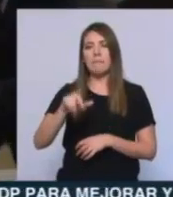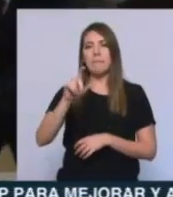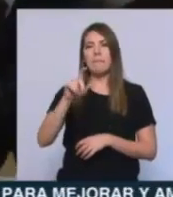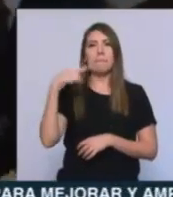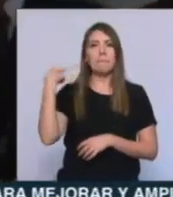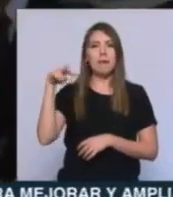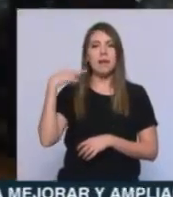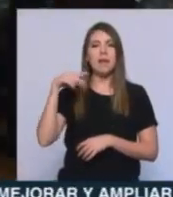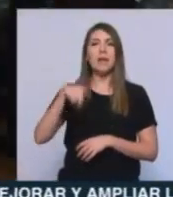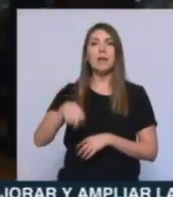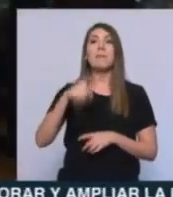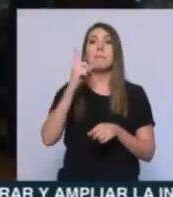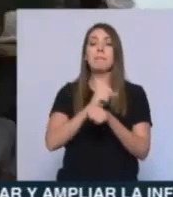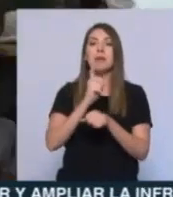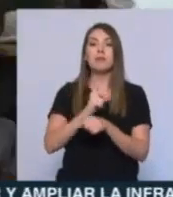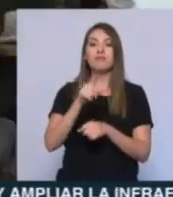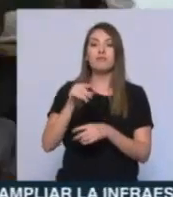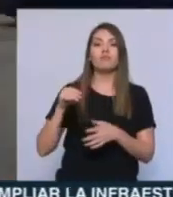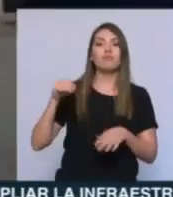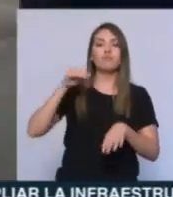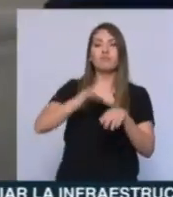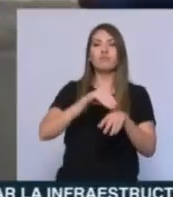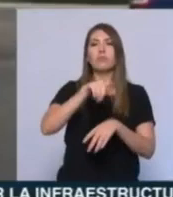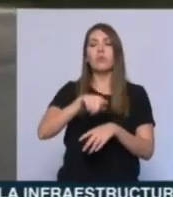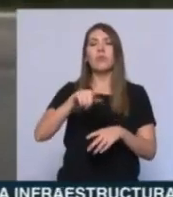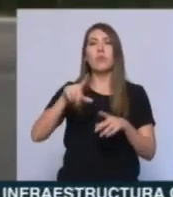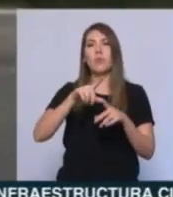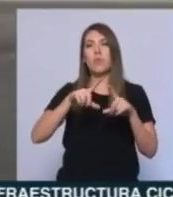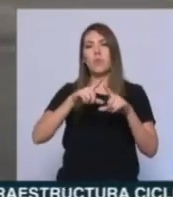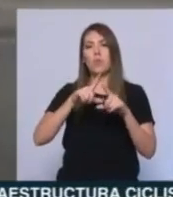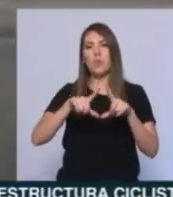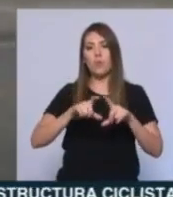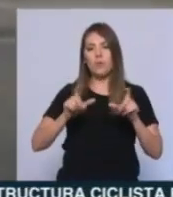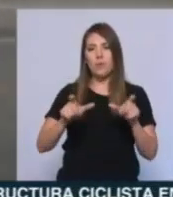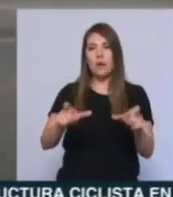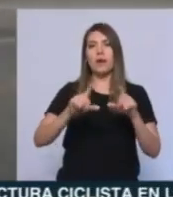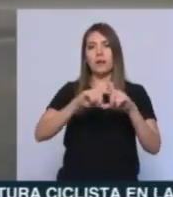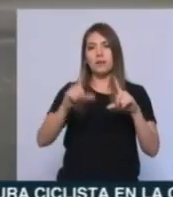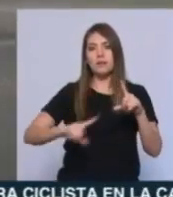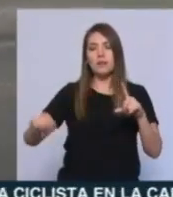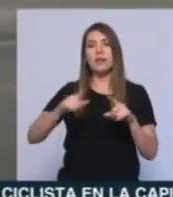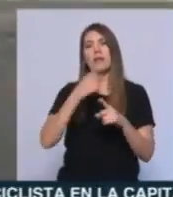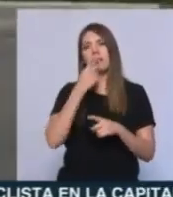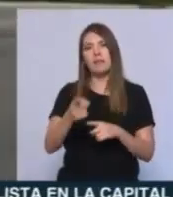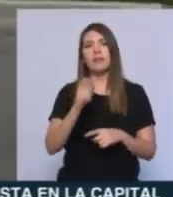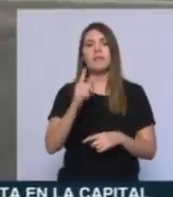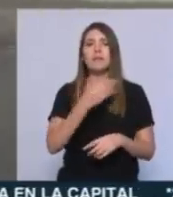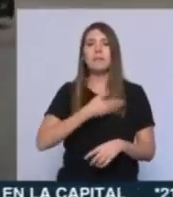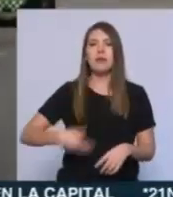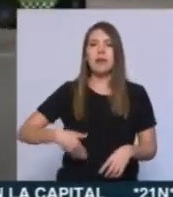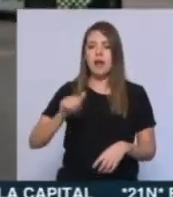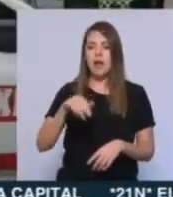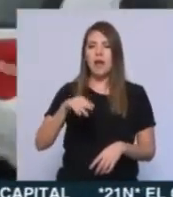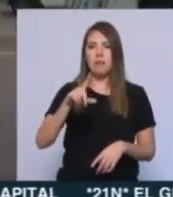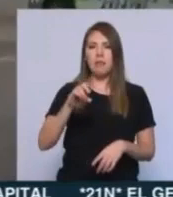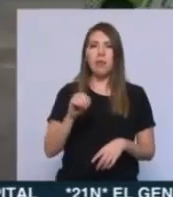esquema de Guardia Nacional en el país, tal como lo había anunciado el presidente de la República, Andrés Manuel López Obrador. En el evento que encabezó el mandatario federal